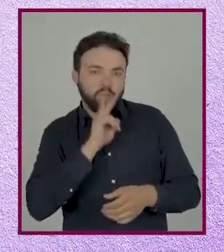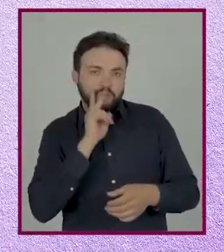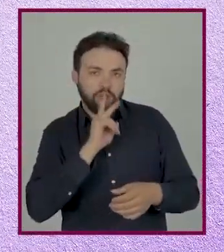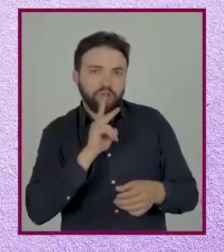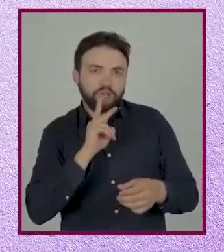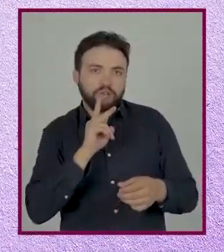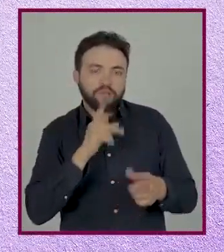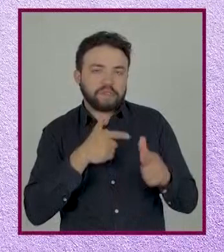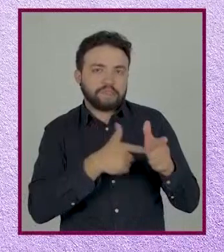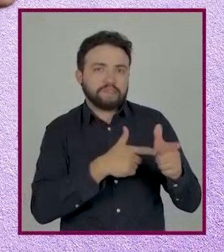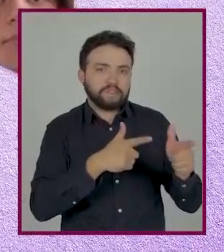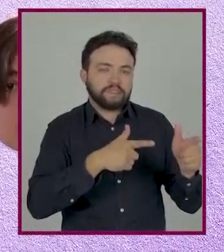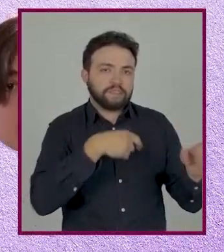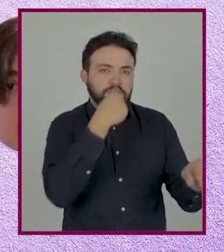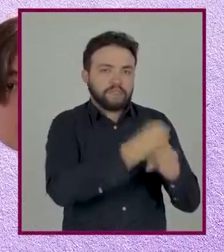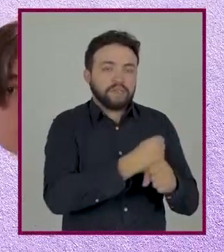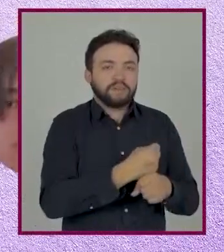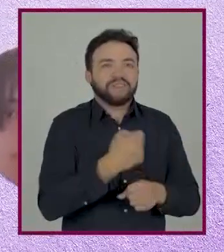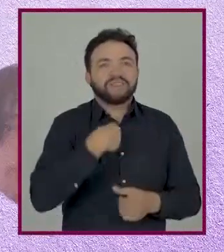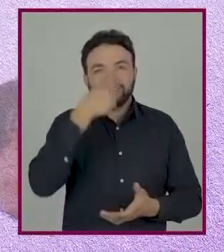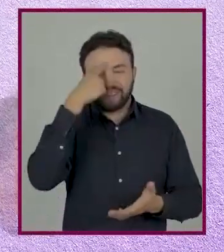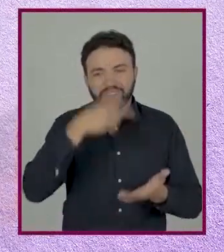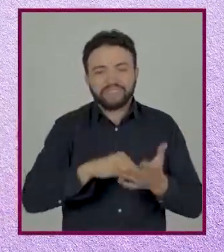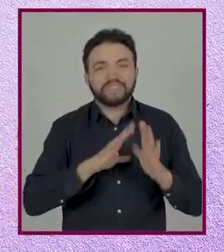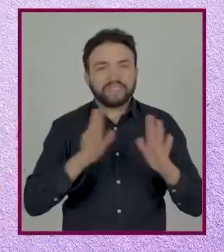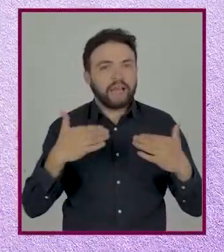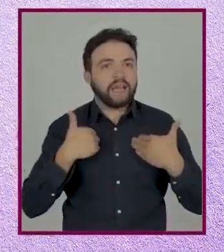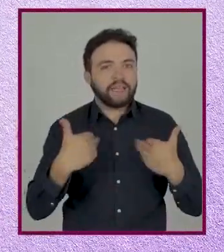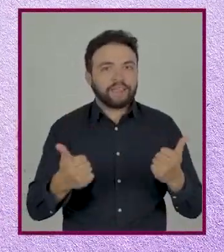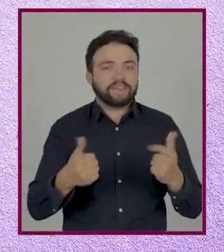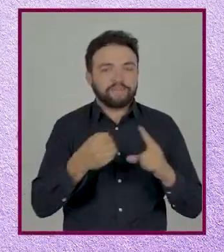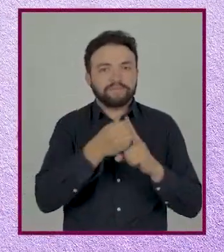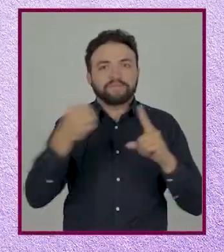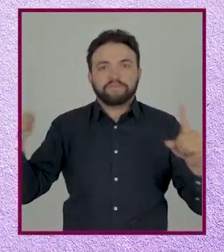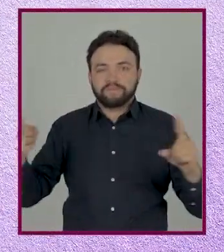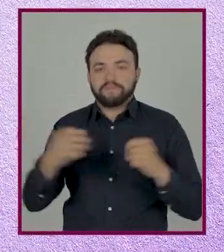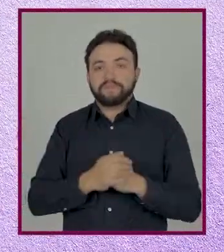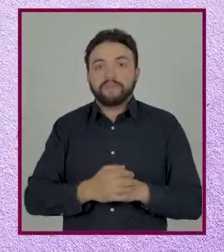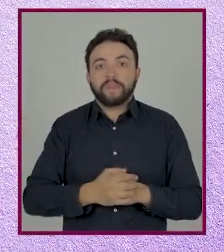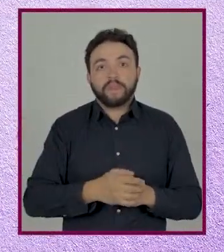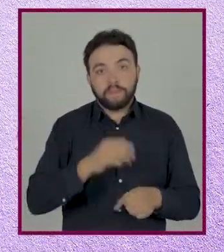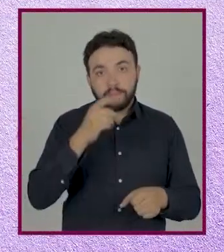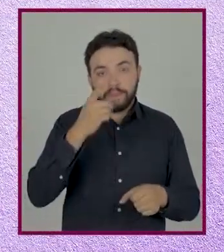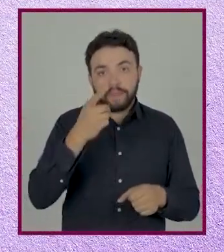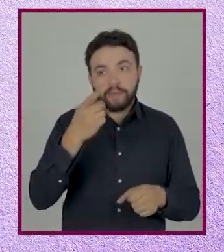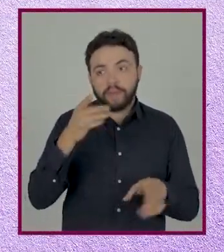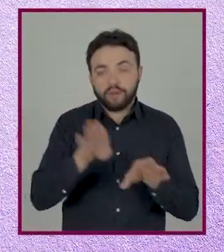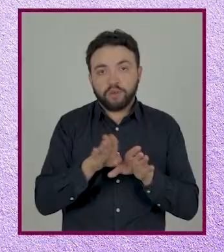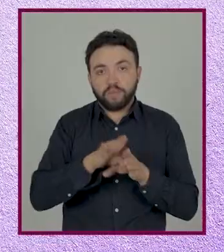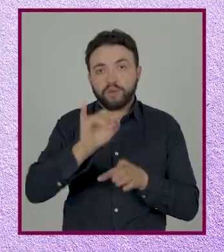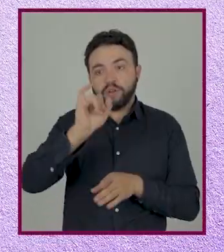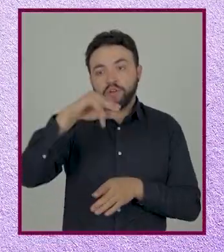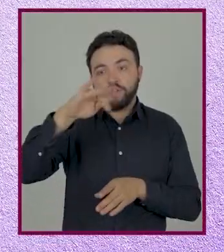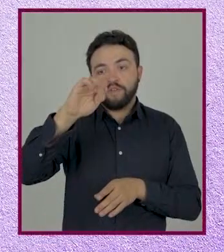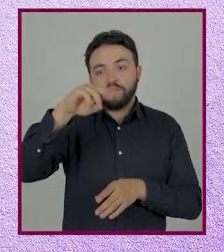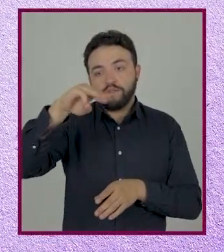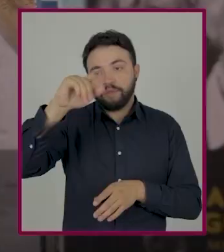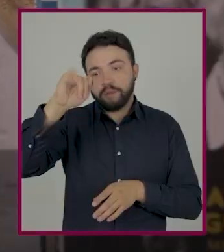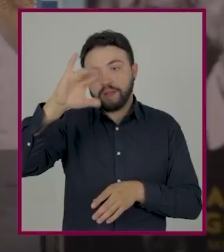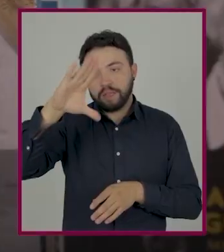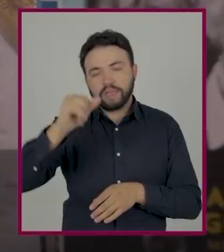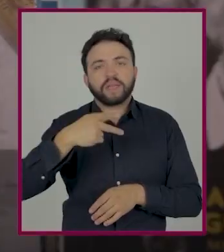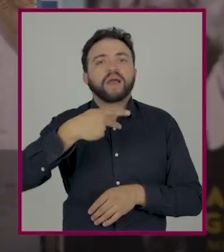Ya. Creo que ya entendí el diagrama de flujo. Sí, principalmente se usa en informática, pero puede usarse de diferentes